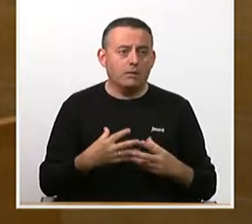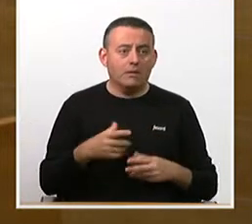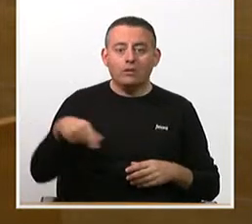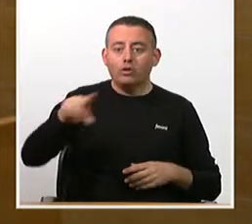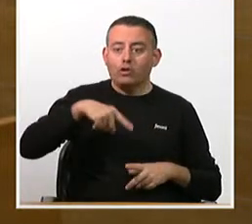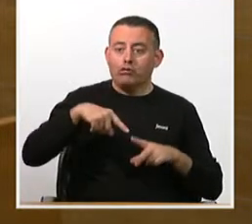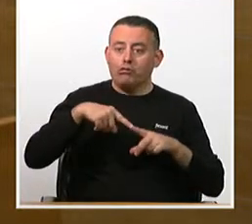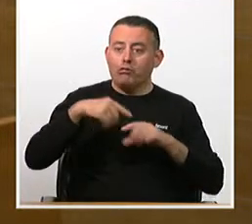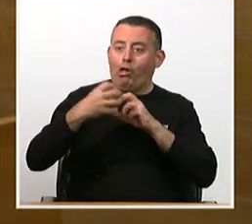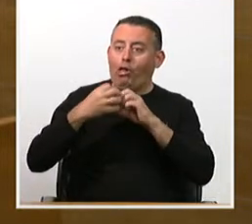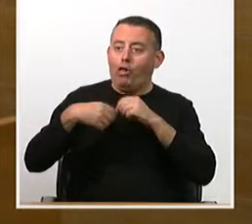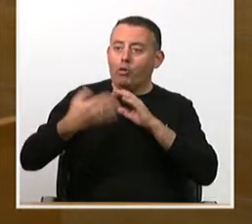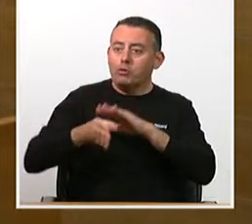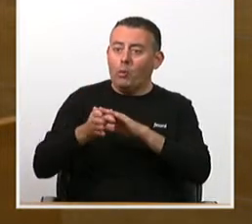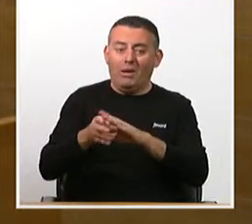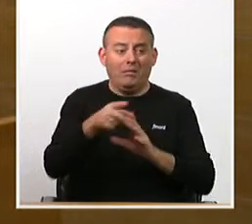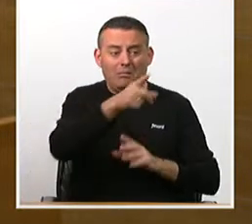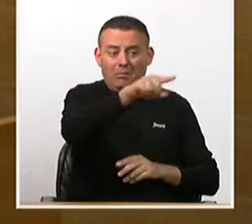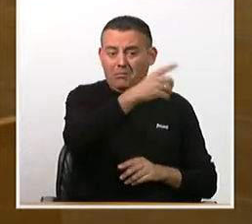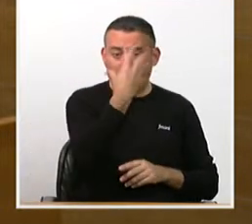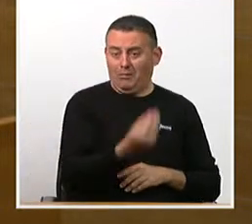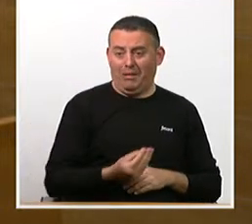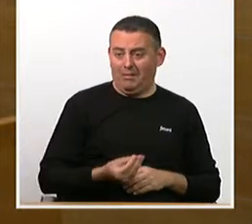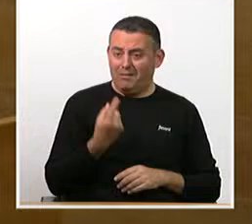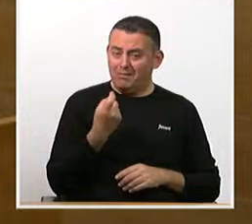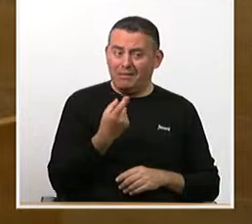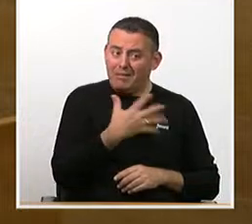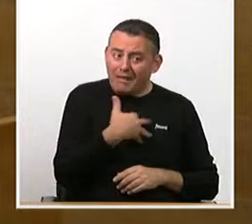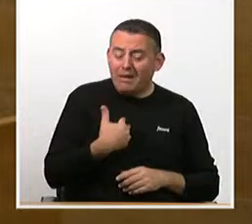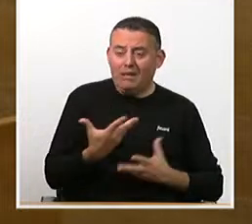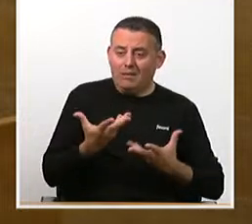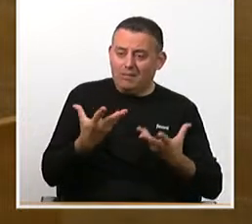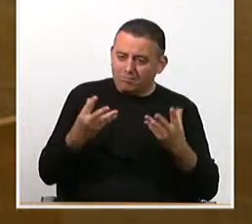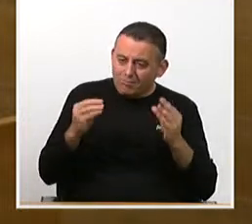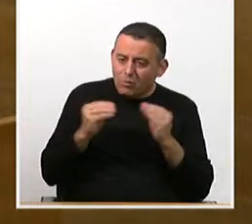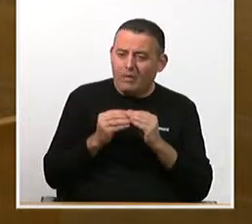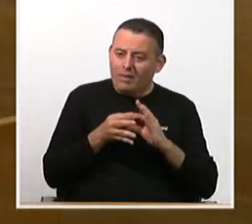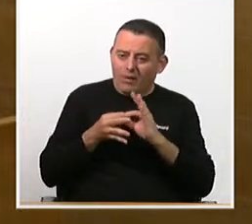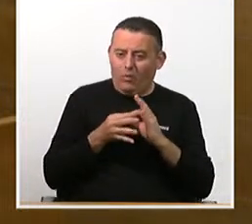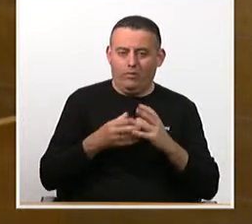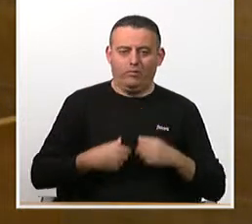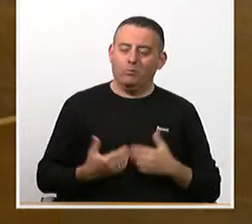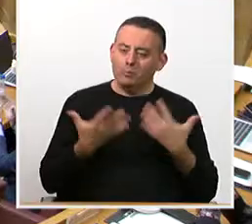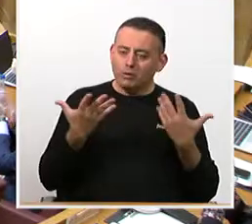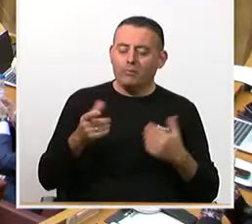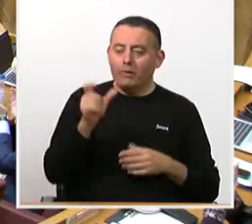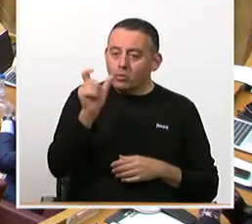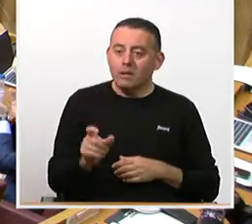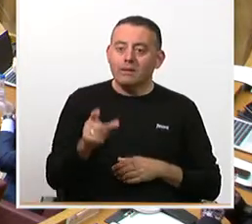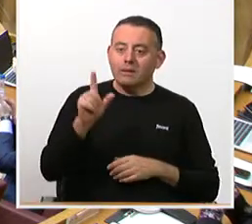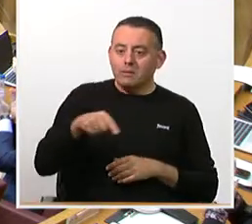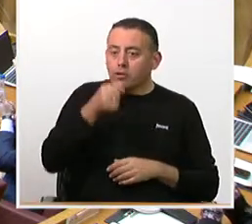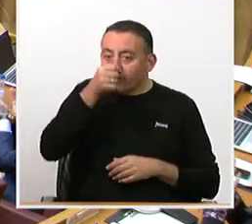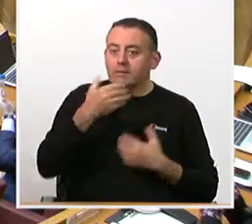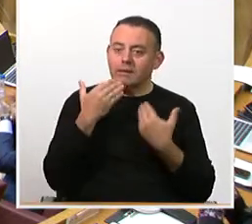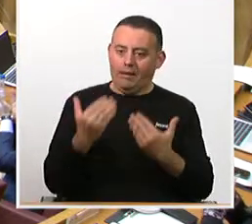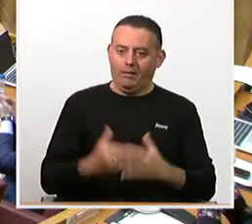de verdad Esa predisposición a usted y a todo el grupo y al partido socialista Muchísimas gracias muchas